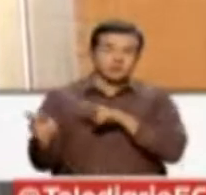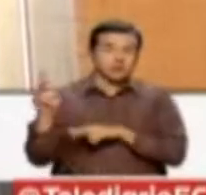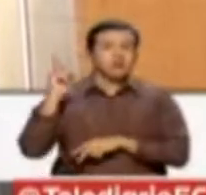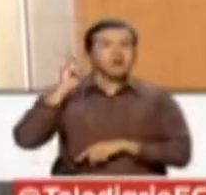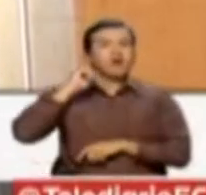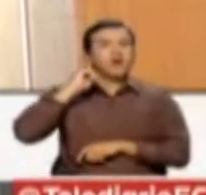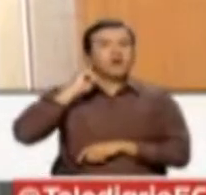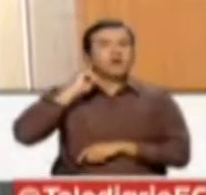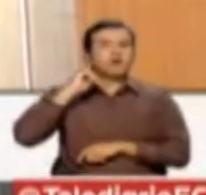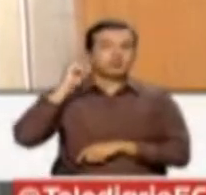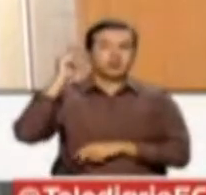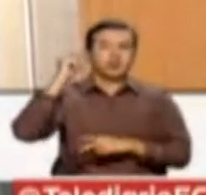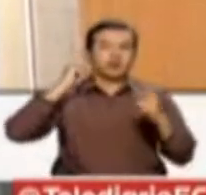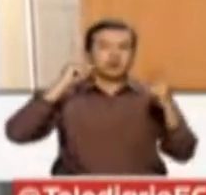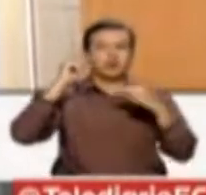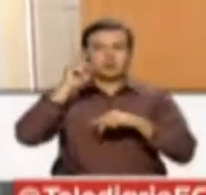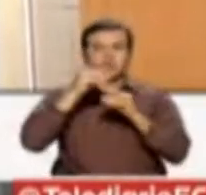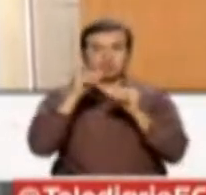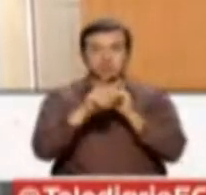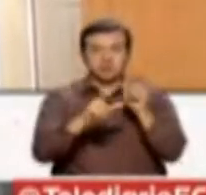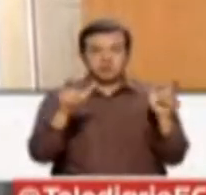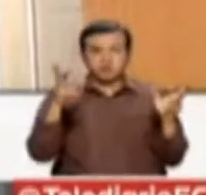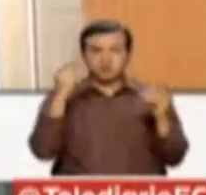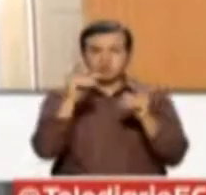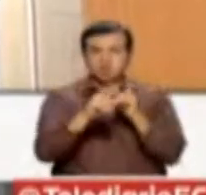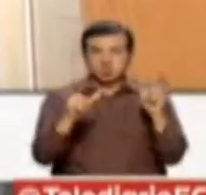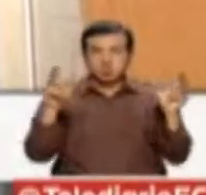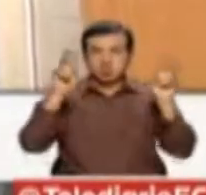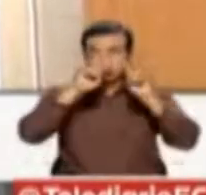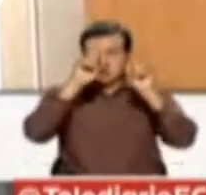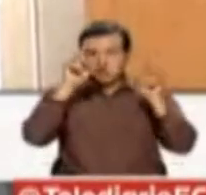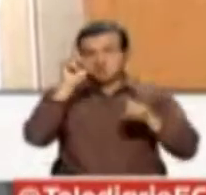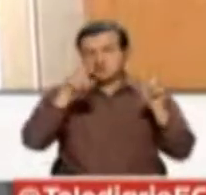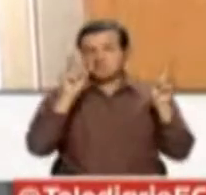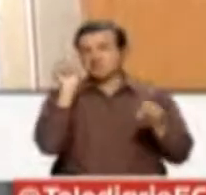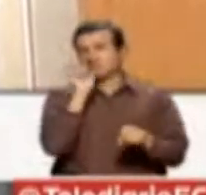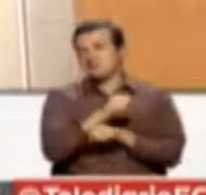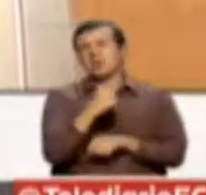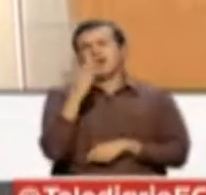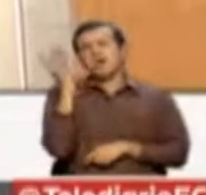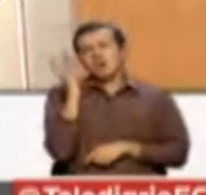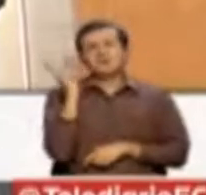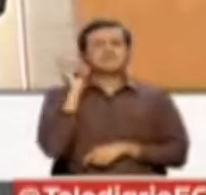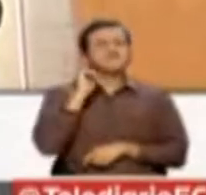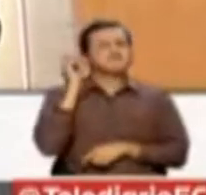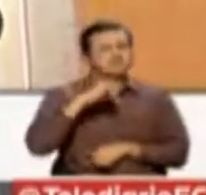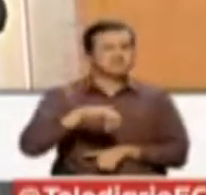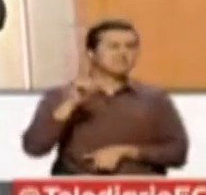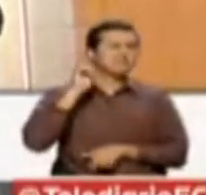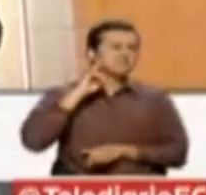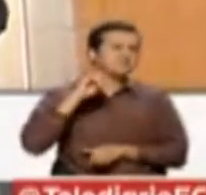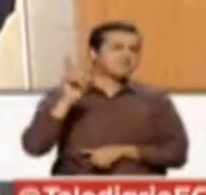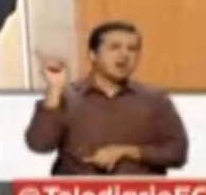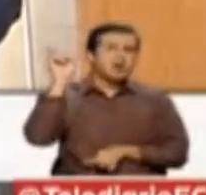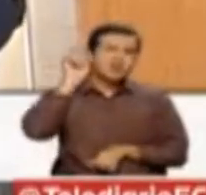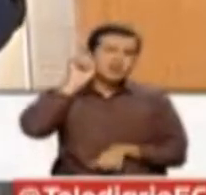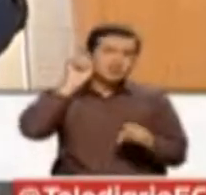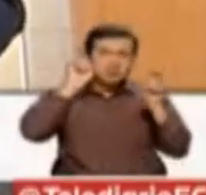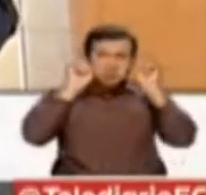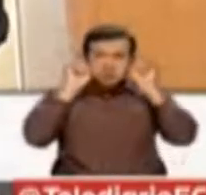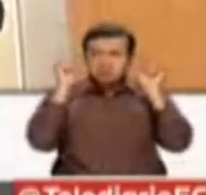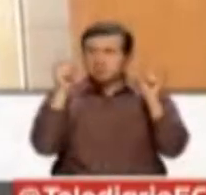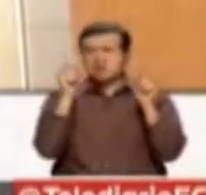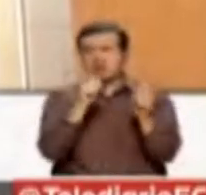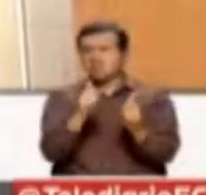porque normalmente hay muchas personas que el tema no le toma mucha importancia y dice bueno yo sigo escuchando bien me pongo los audífonos estoy